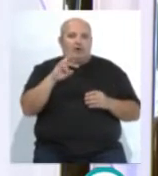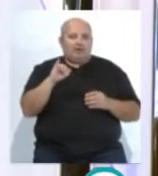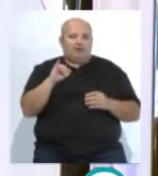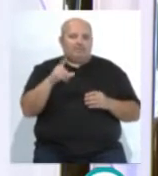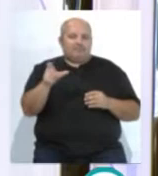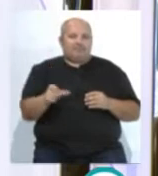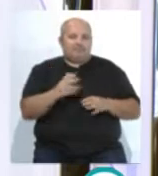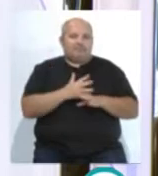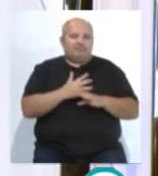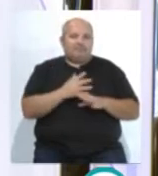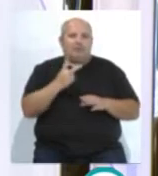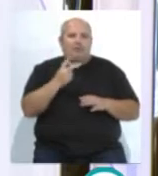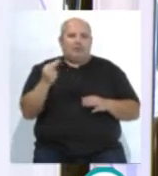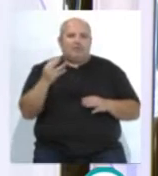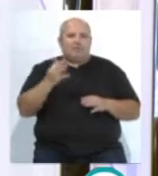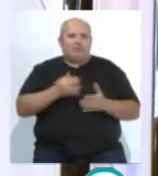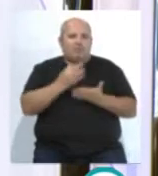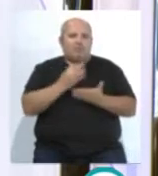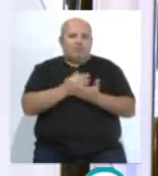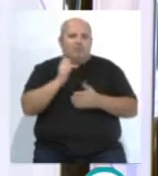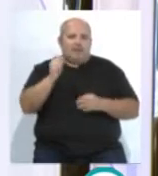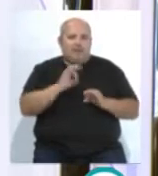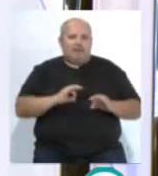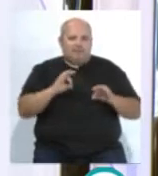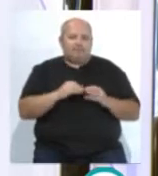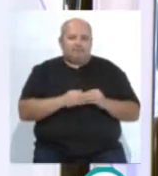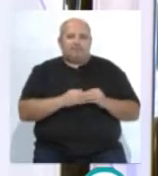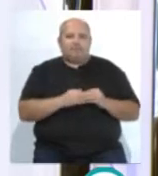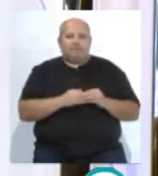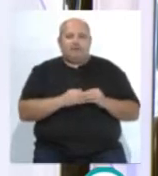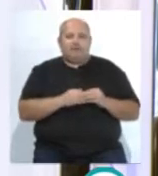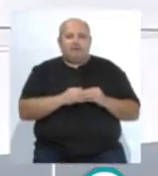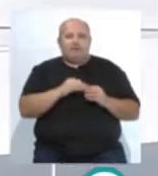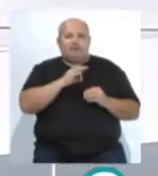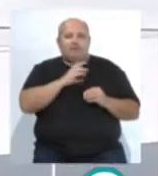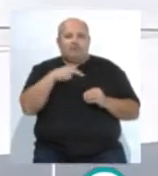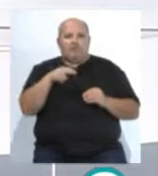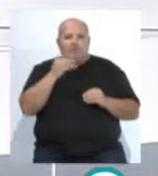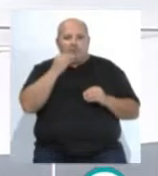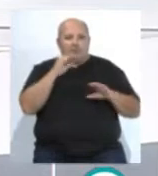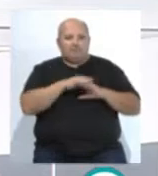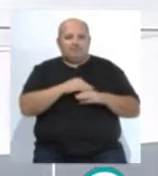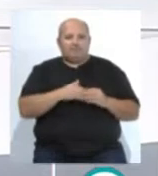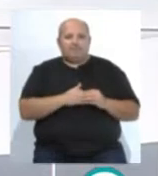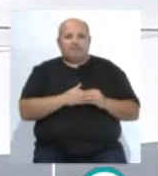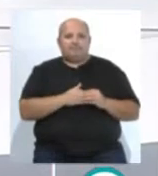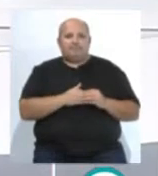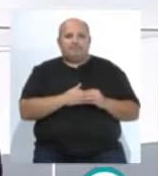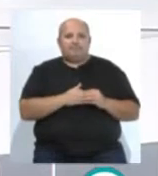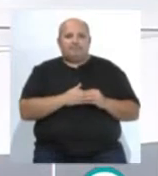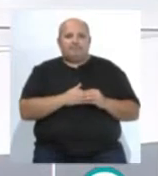que quiso, hizo 200 faltas y no fue amonestado. Don Juan Manuel Pedreño, muy buenas noches. No cedió, muy buenas noches. Bueno,